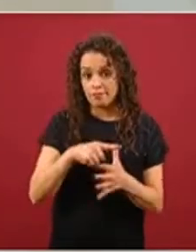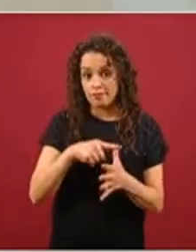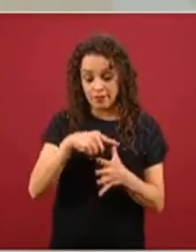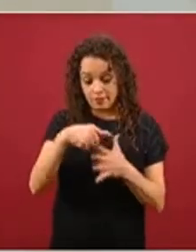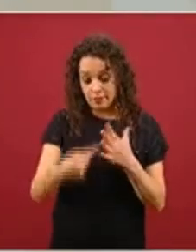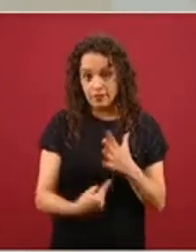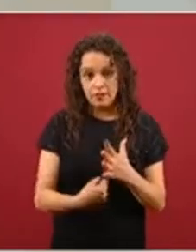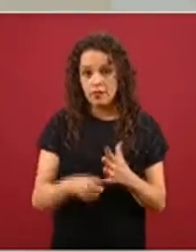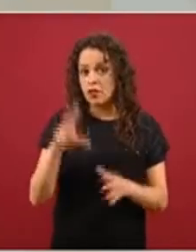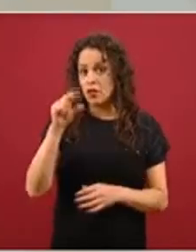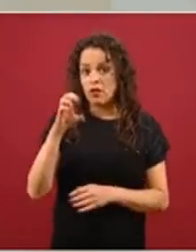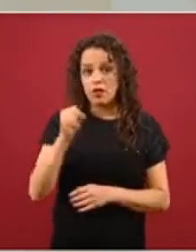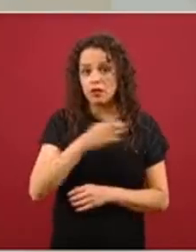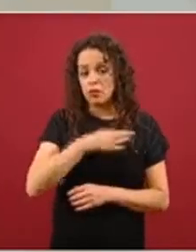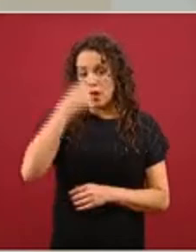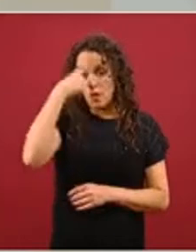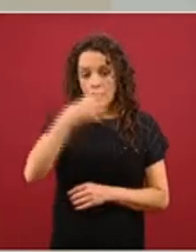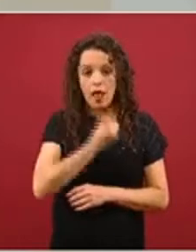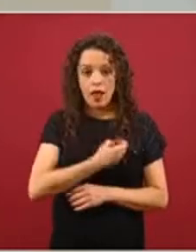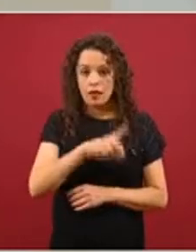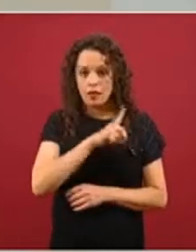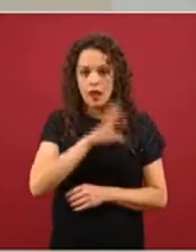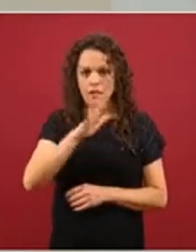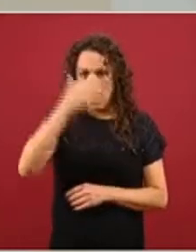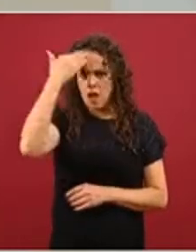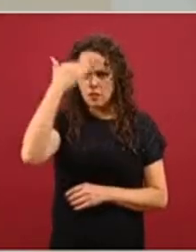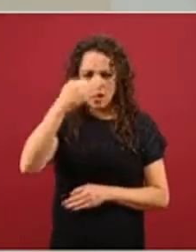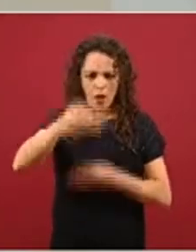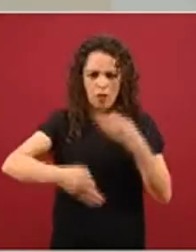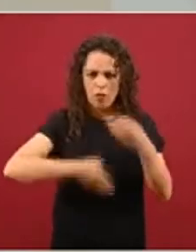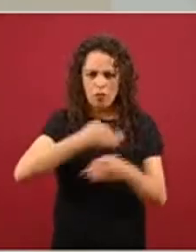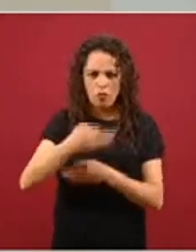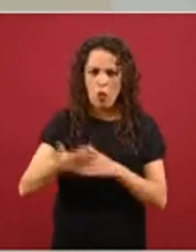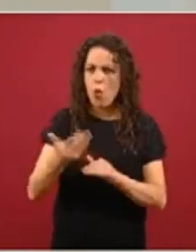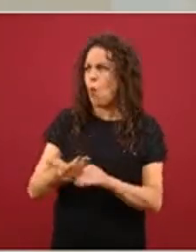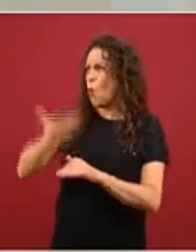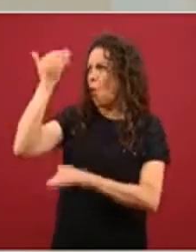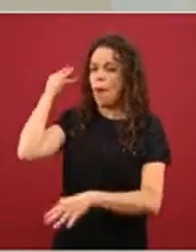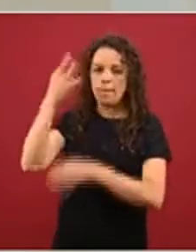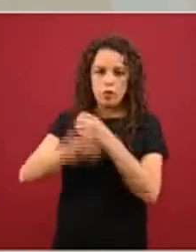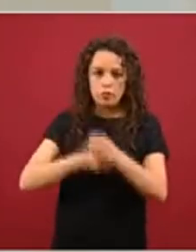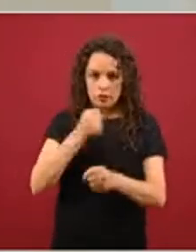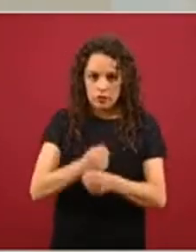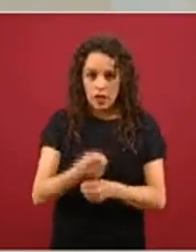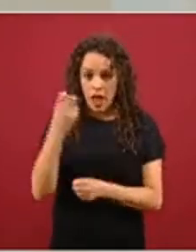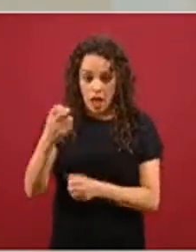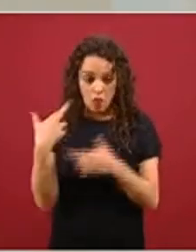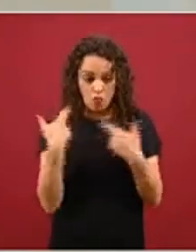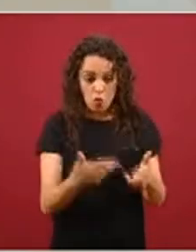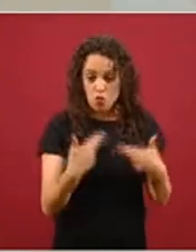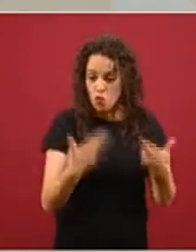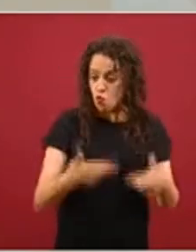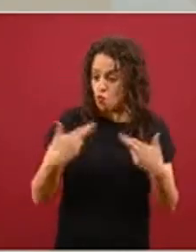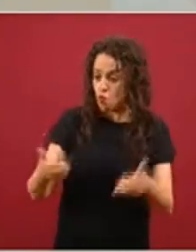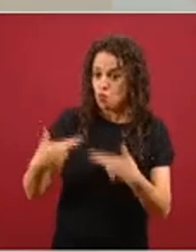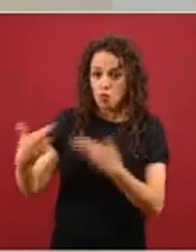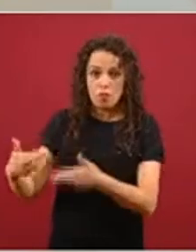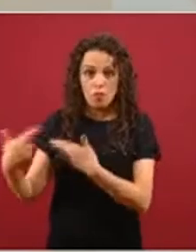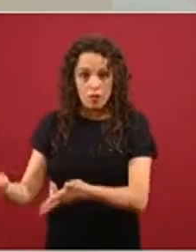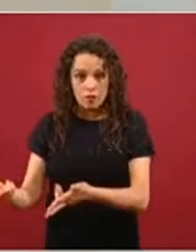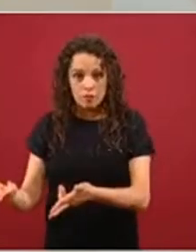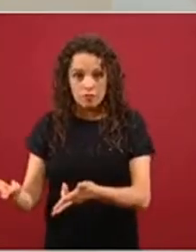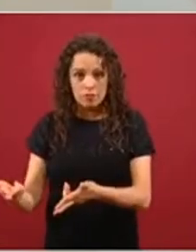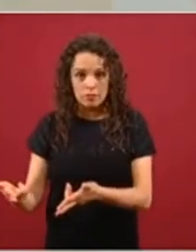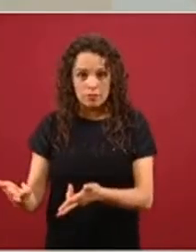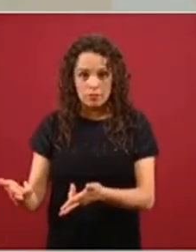como se ha demostrado a lo largo de muchos años. Y hoy están haciendo donaciones, y estas donaciones además las publicitan de